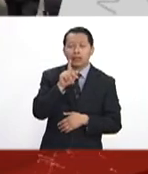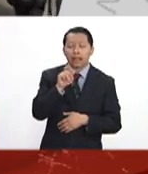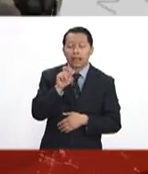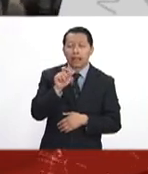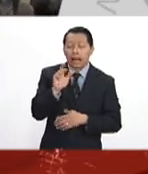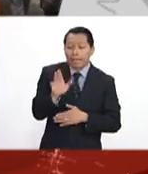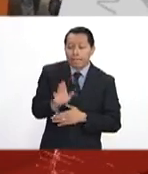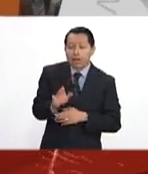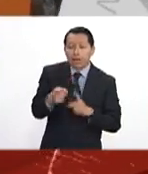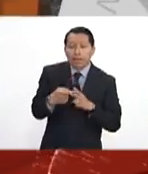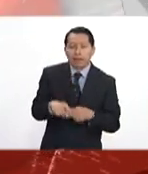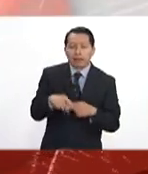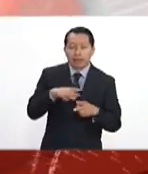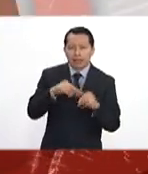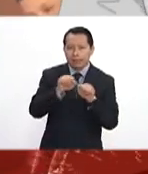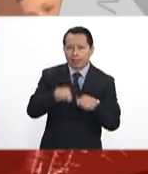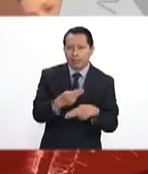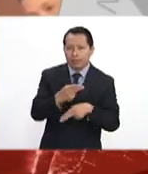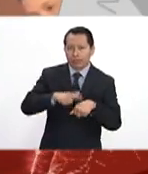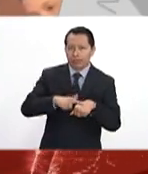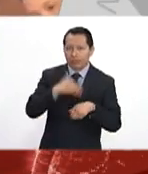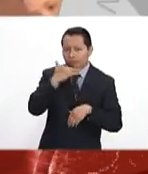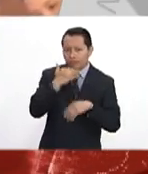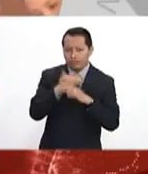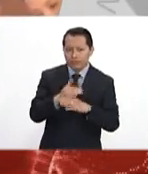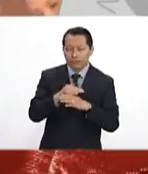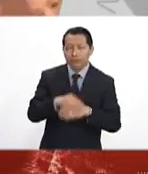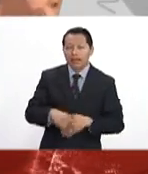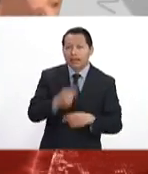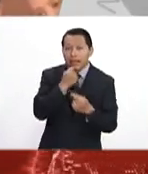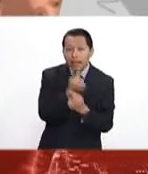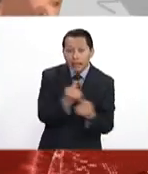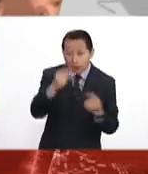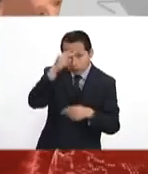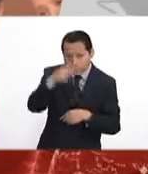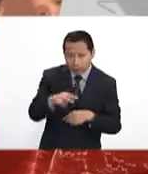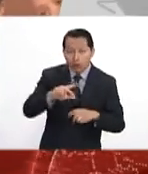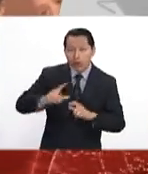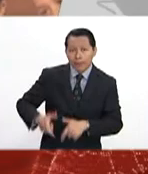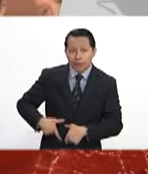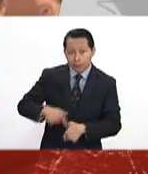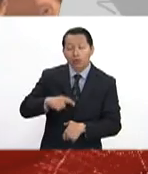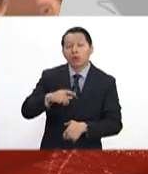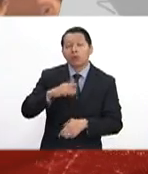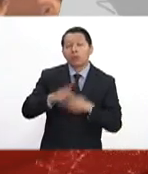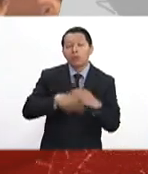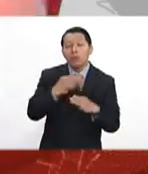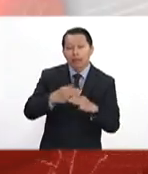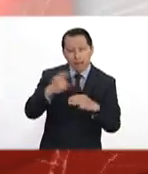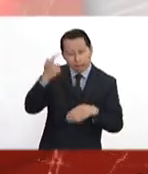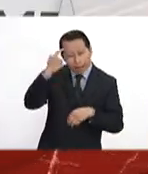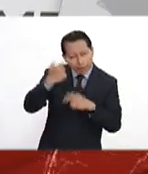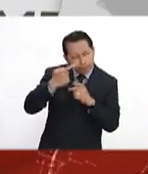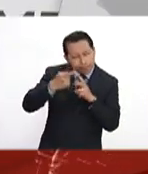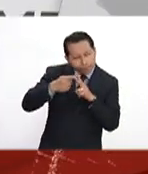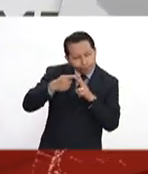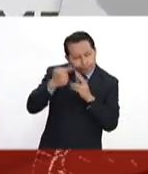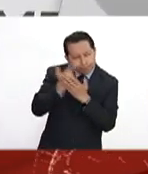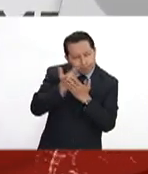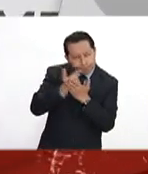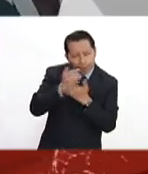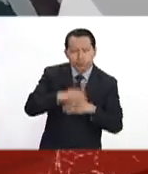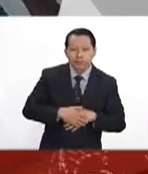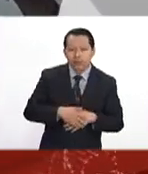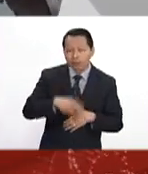Nacional Anticorrupción. Niños mexicanos ganan campeonato mundial de cálculo mental. México